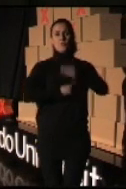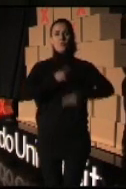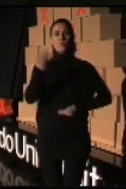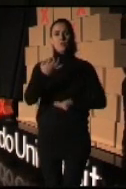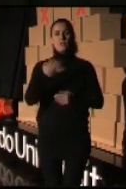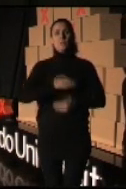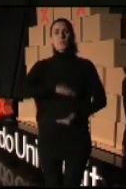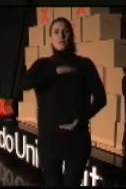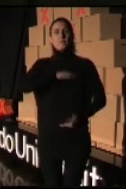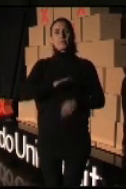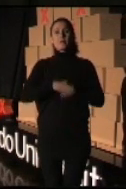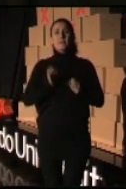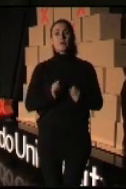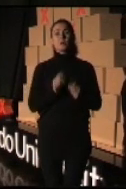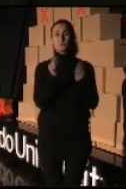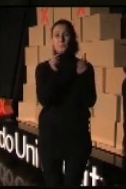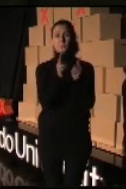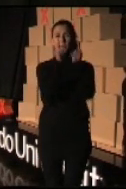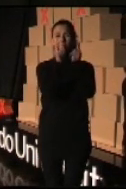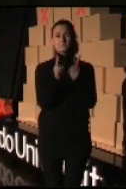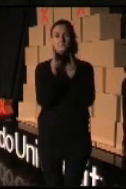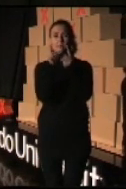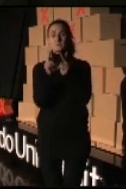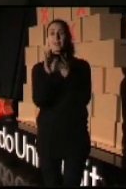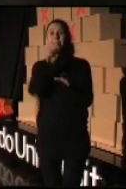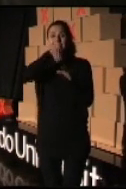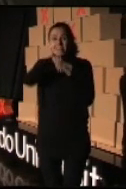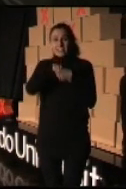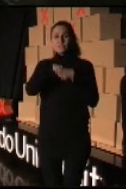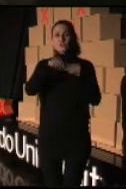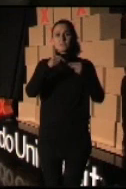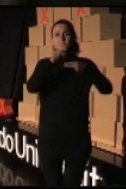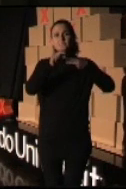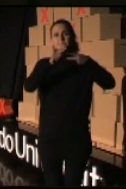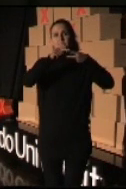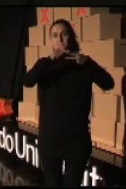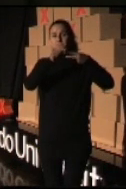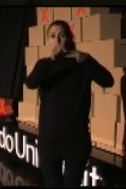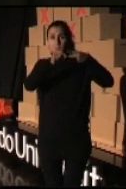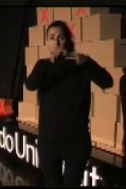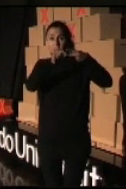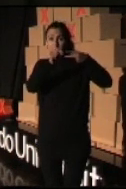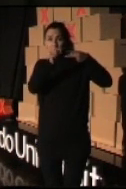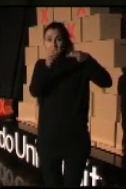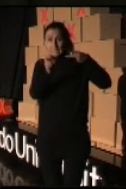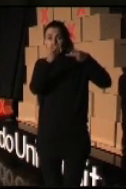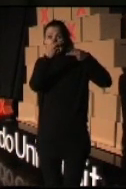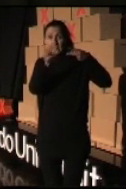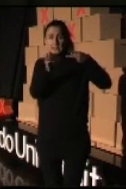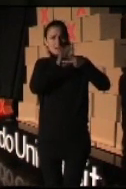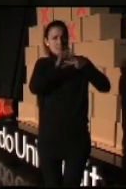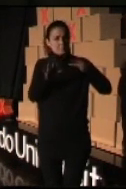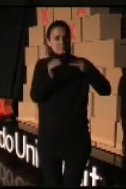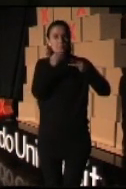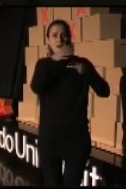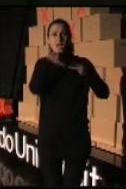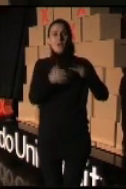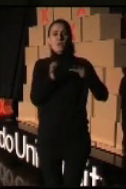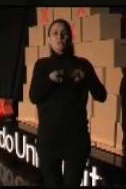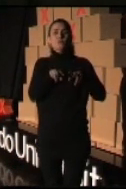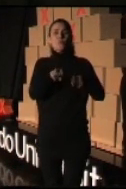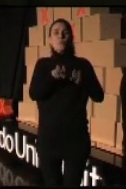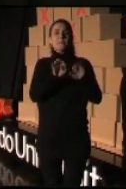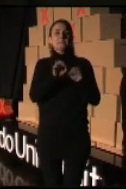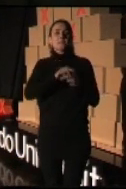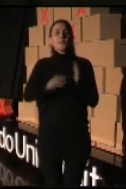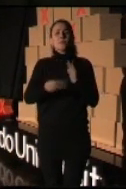fueron capaces de secuenciar pequeños trocitos del genoma, 20, 30 de estos nucleótidos. Ahora ya las mismas tecnologías